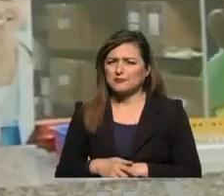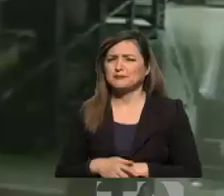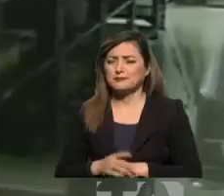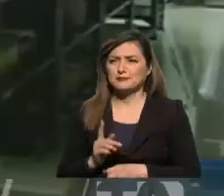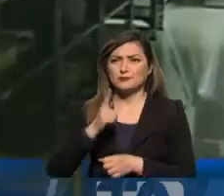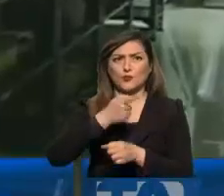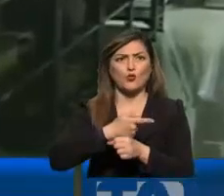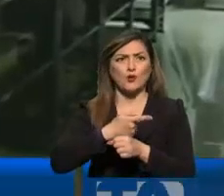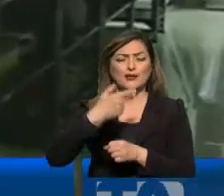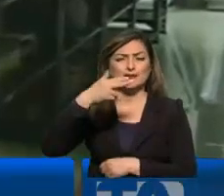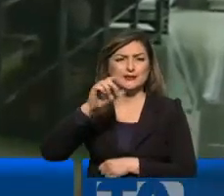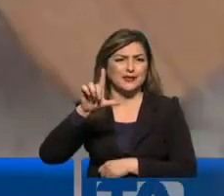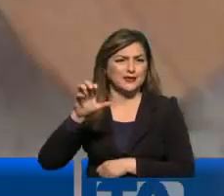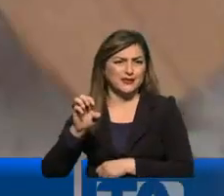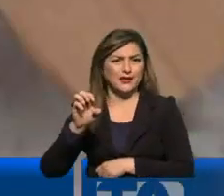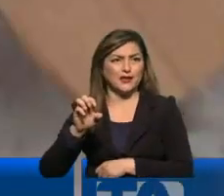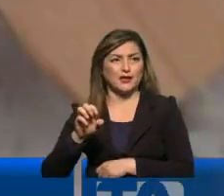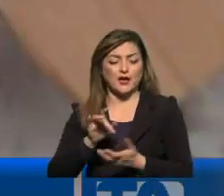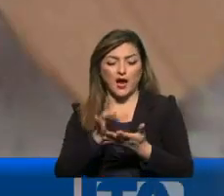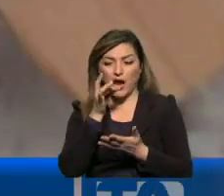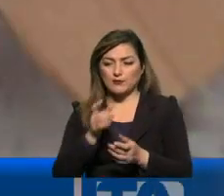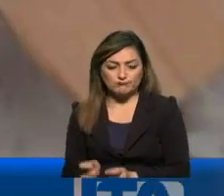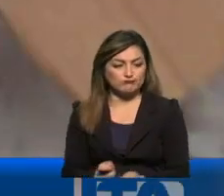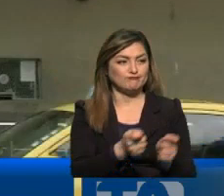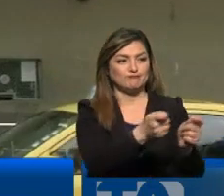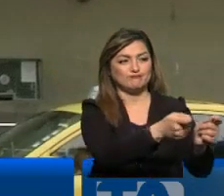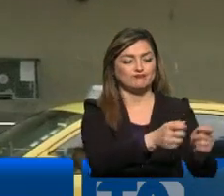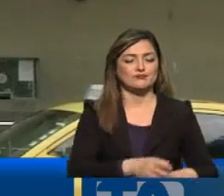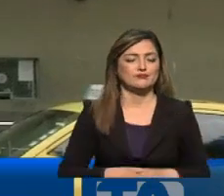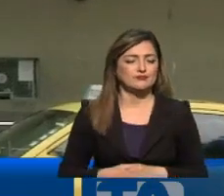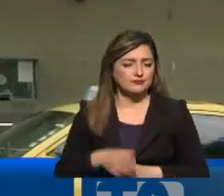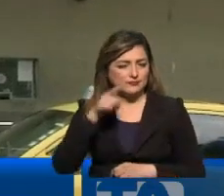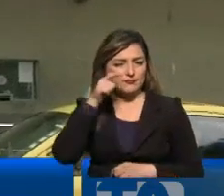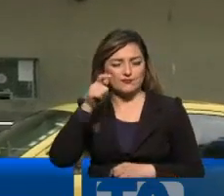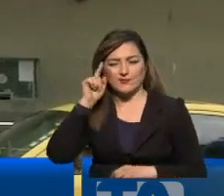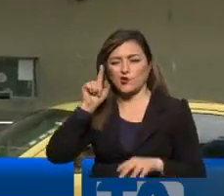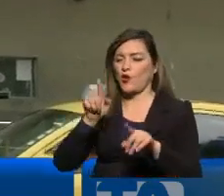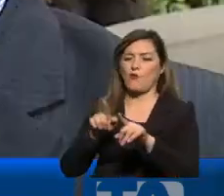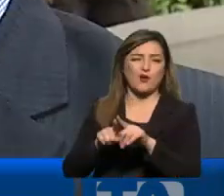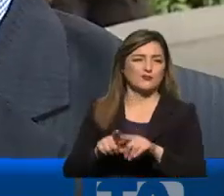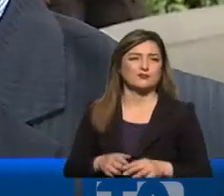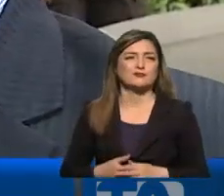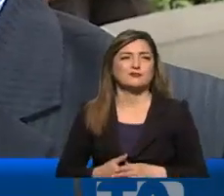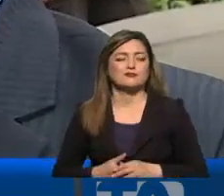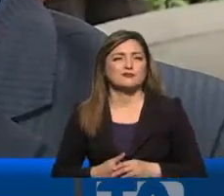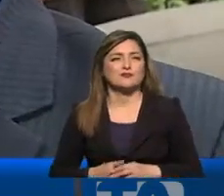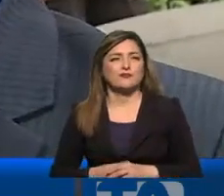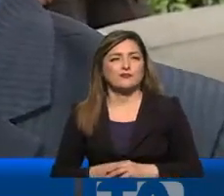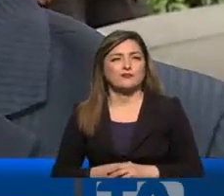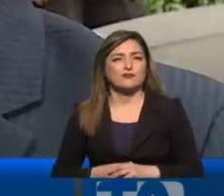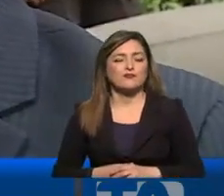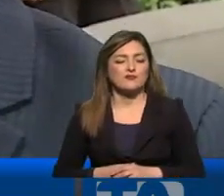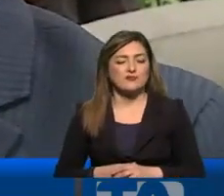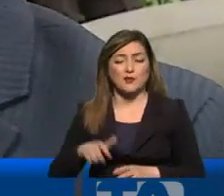disposición de que le habría entregado los medicamentos la fiscalía apelará esta última decisión la fiscalía va una vez que